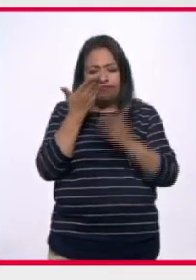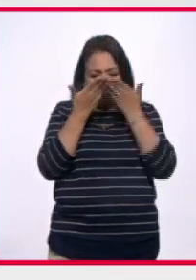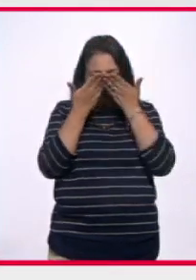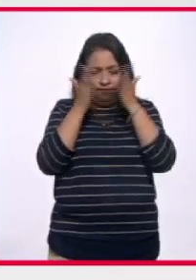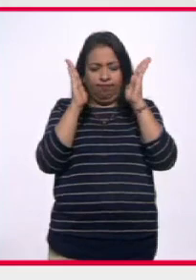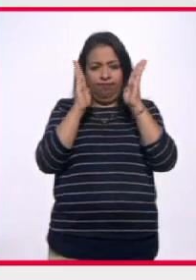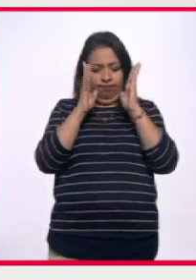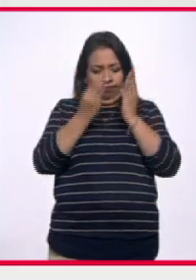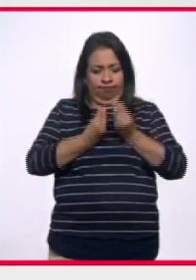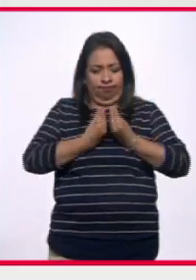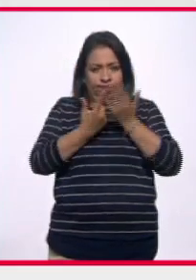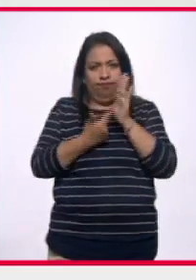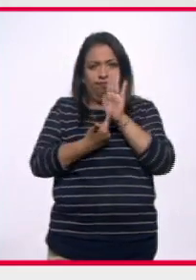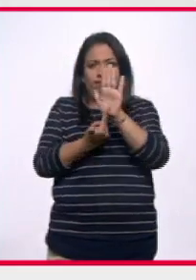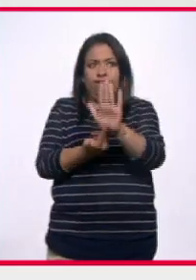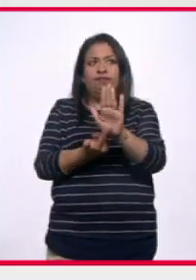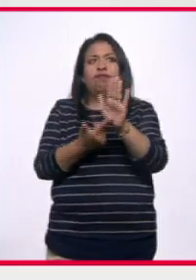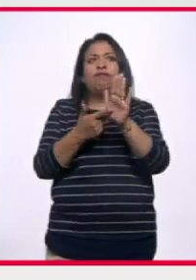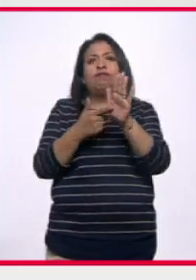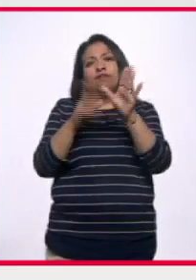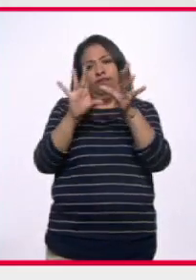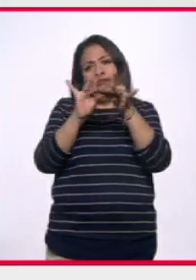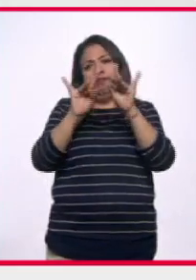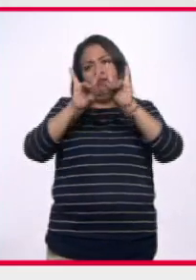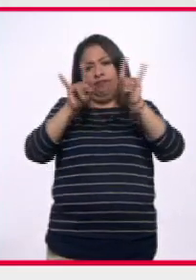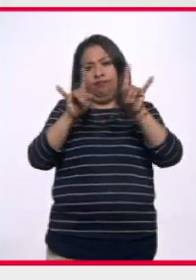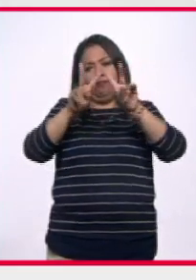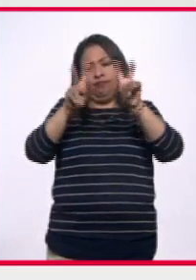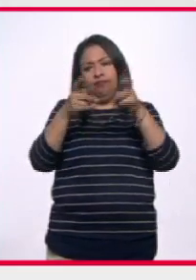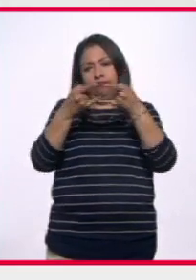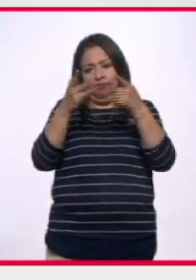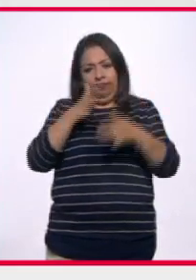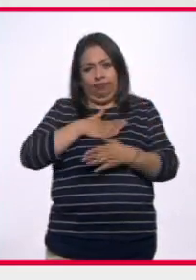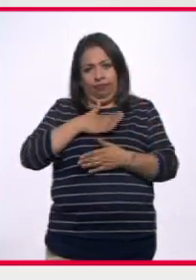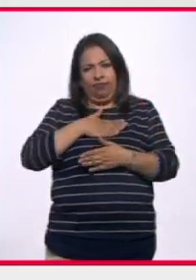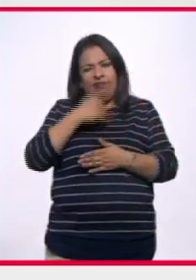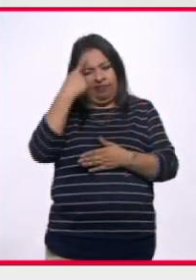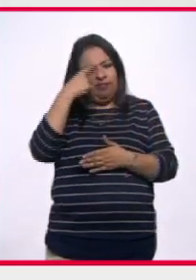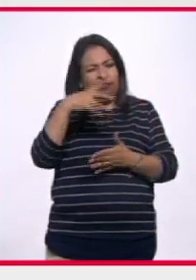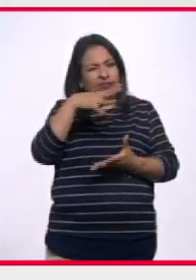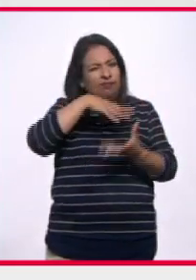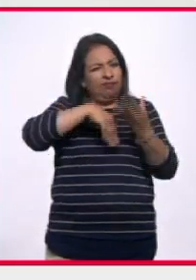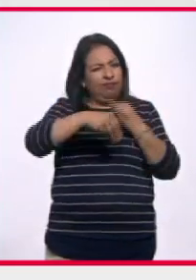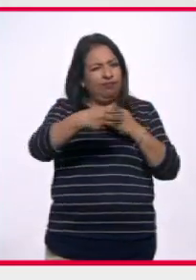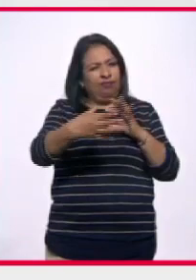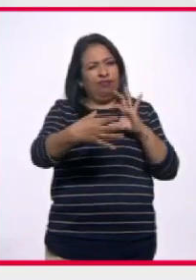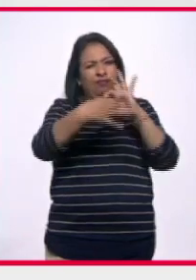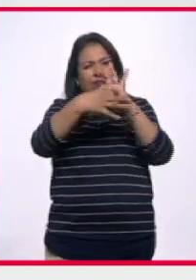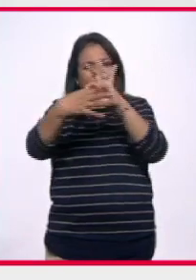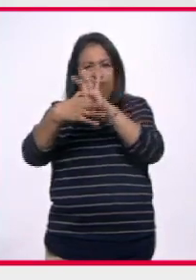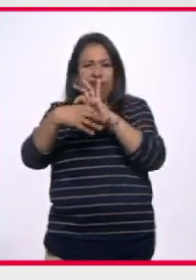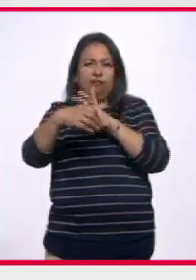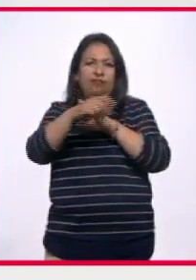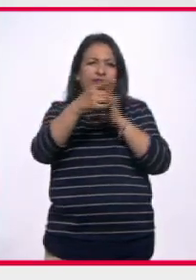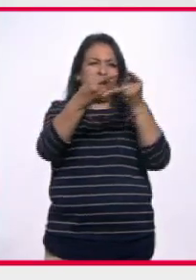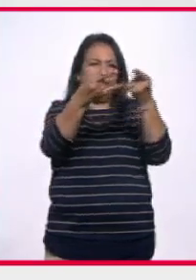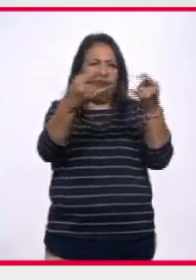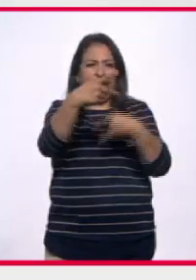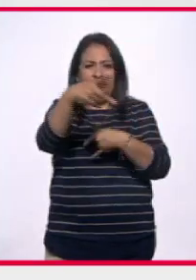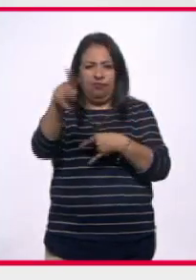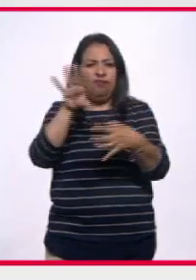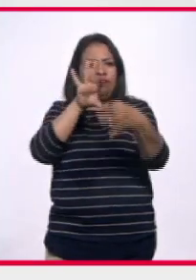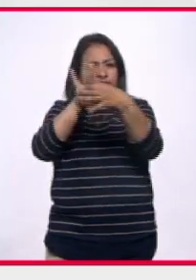exponer no hablando de esta historia que es mía pero que creo que puede conectar con con muchas otras